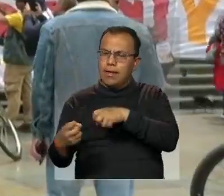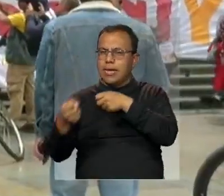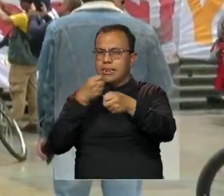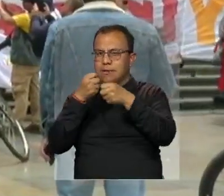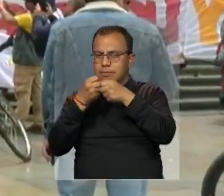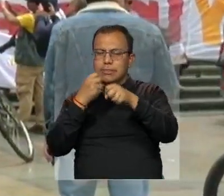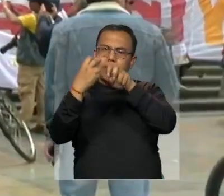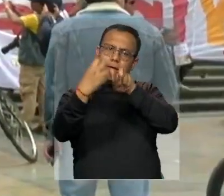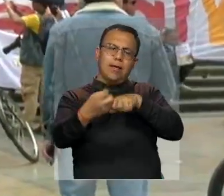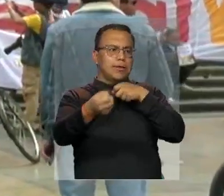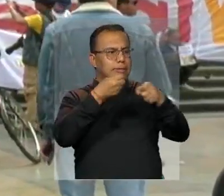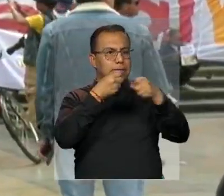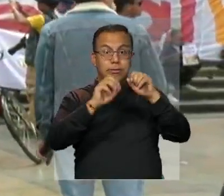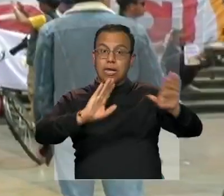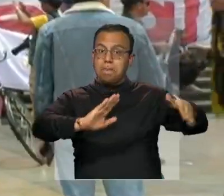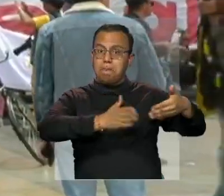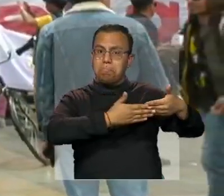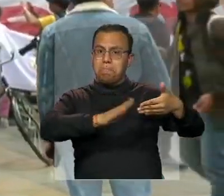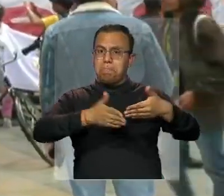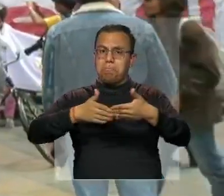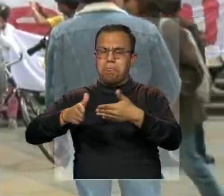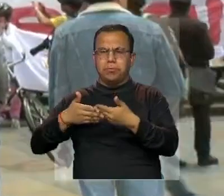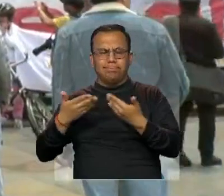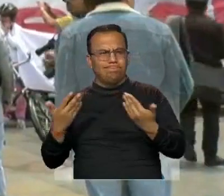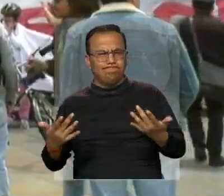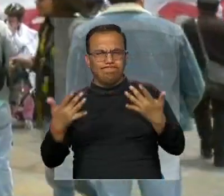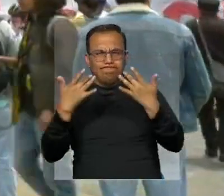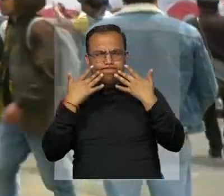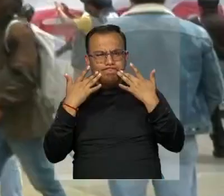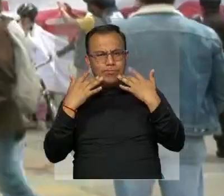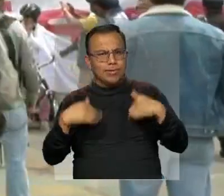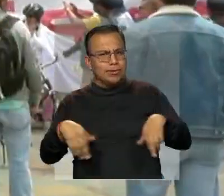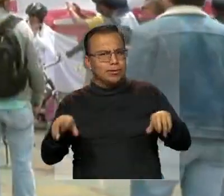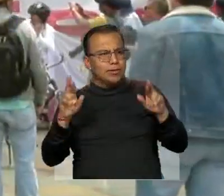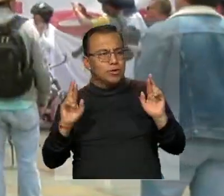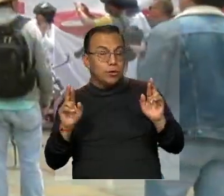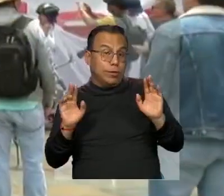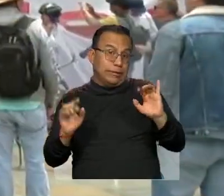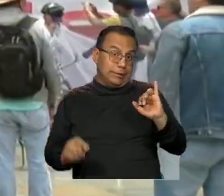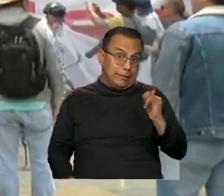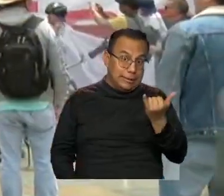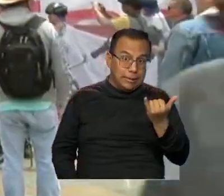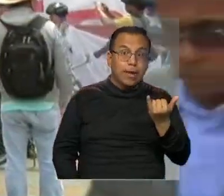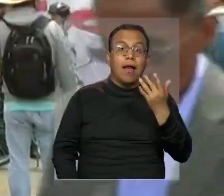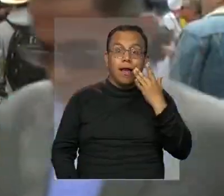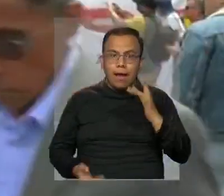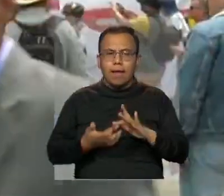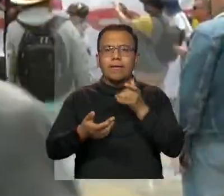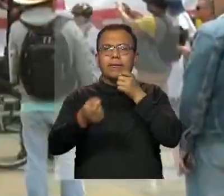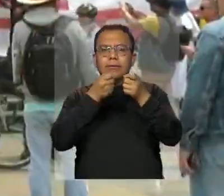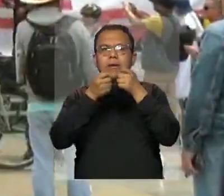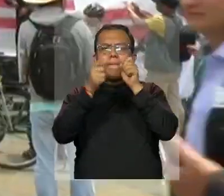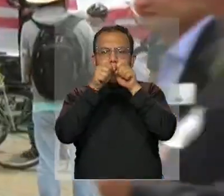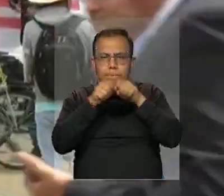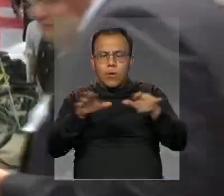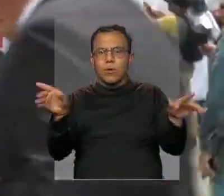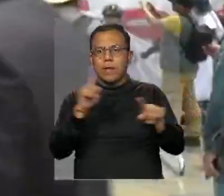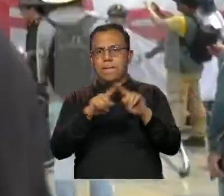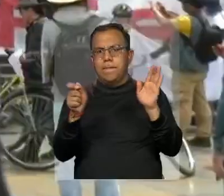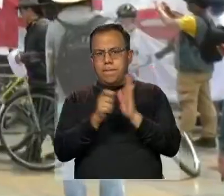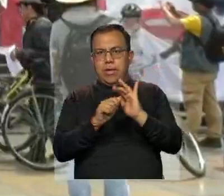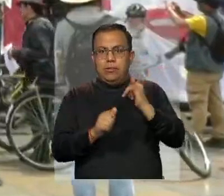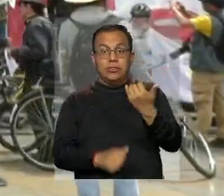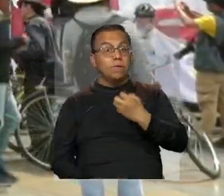entrevistas a puerta cerrada, que por transparencia lo ideal es que hubiese sido entrevistas de manera pública, pero tuvieron